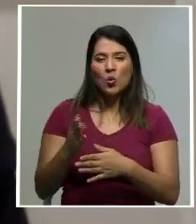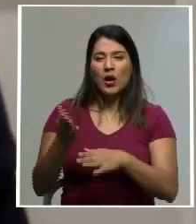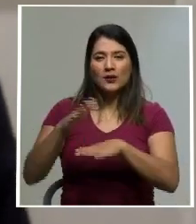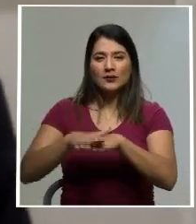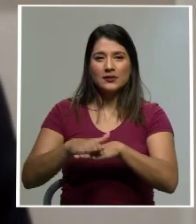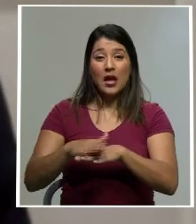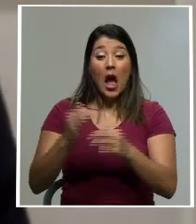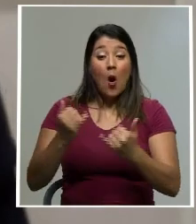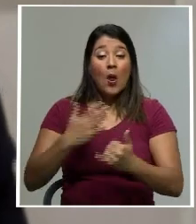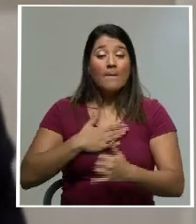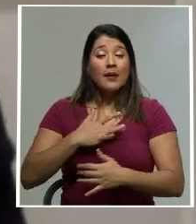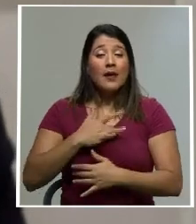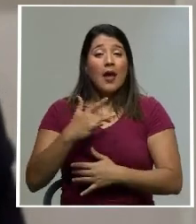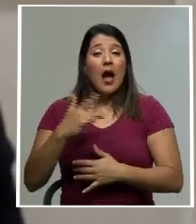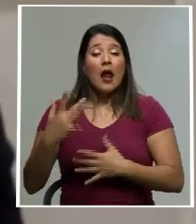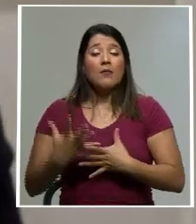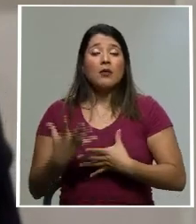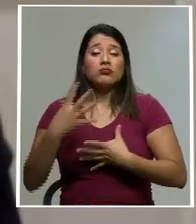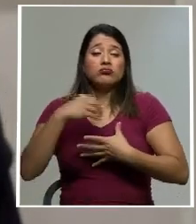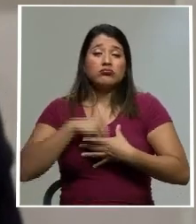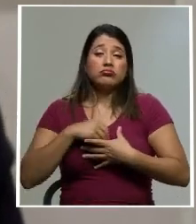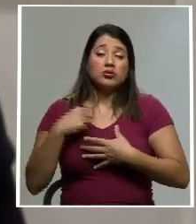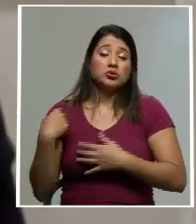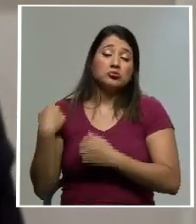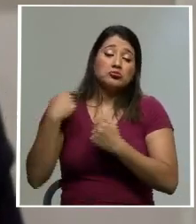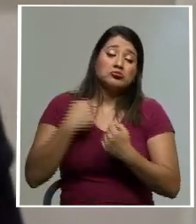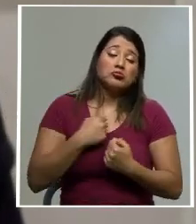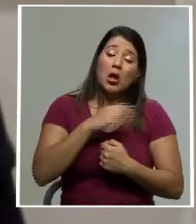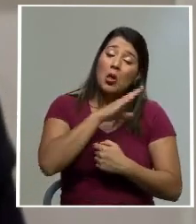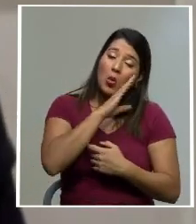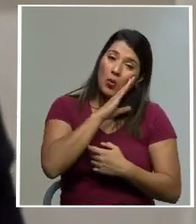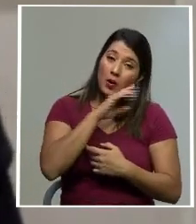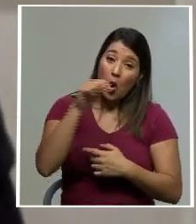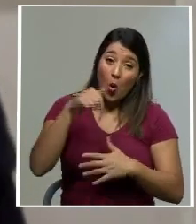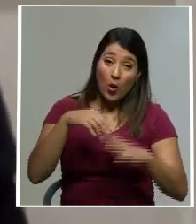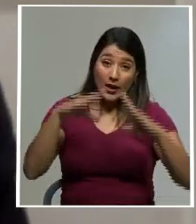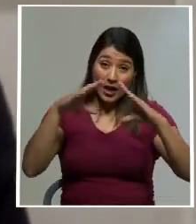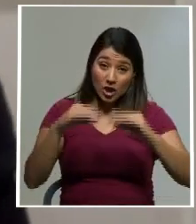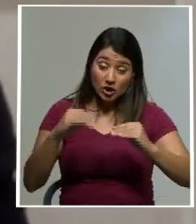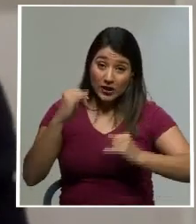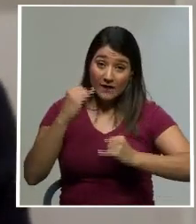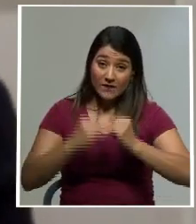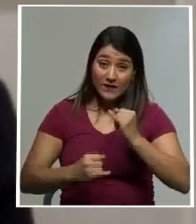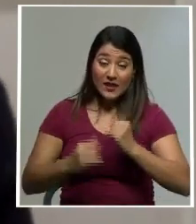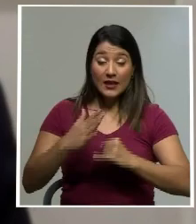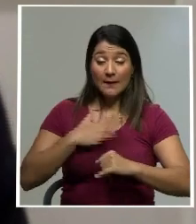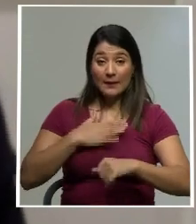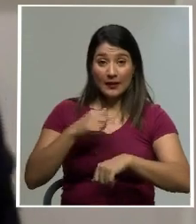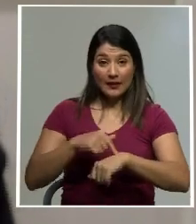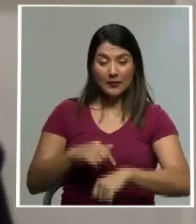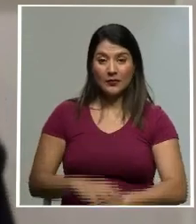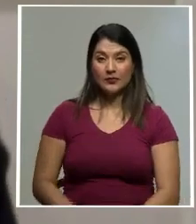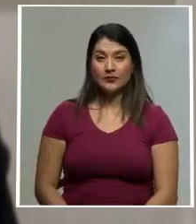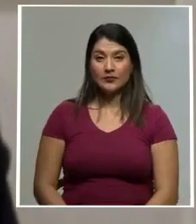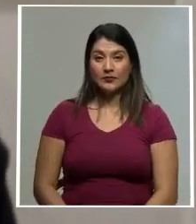una camisa y me dispongo a dormir. Esta noche es el fin de los tiempos.